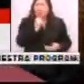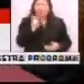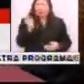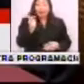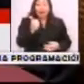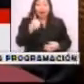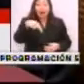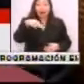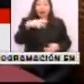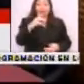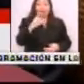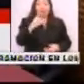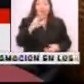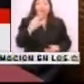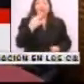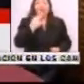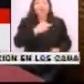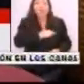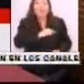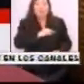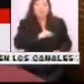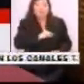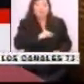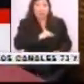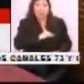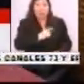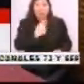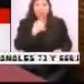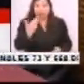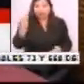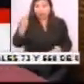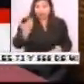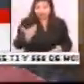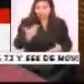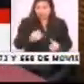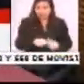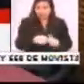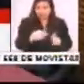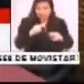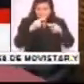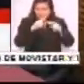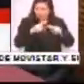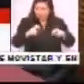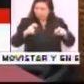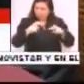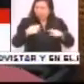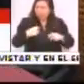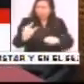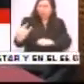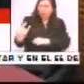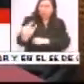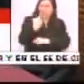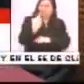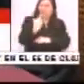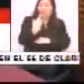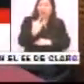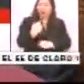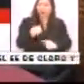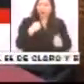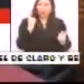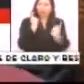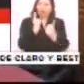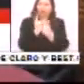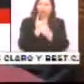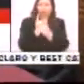mi nombre, y antes de que se me notifique sobre la apertura de una investigación en mi contra, me apersoné